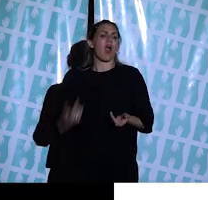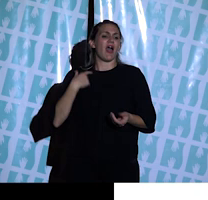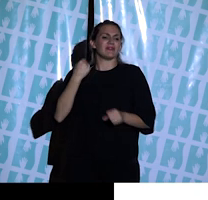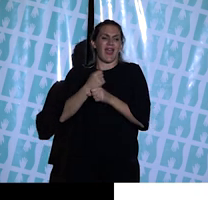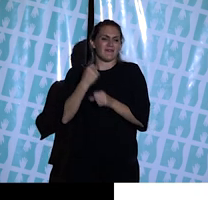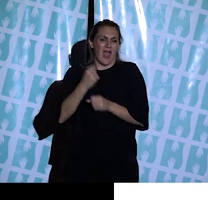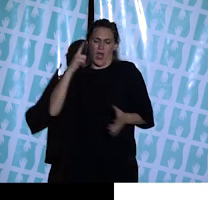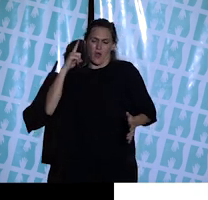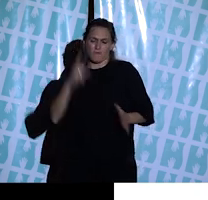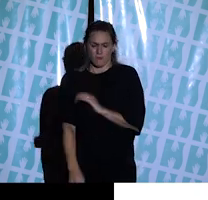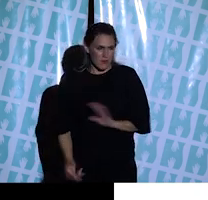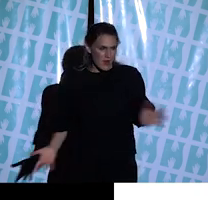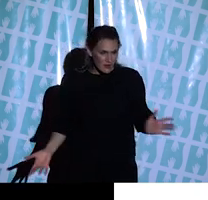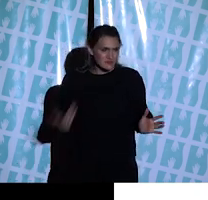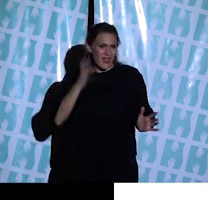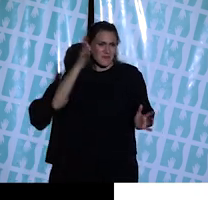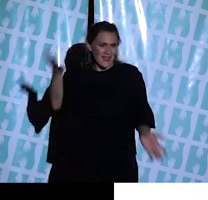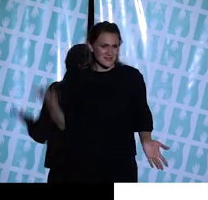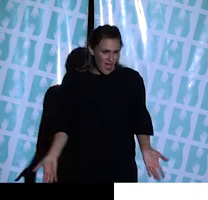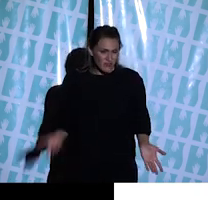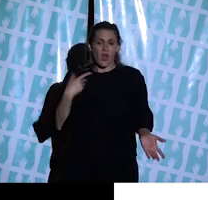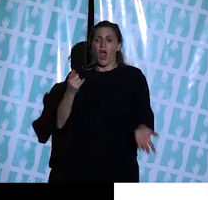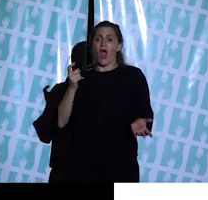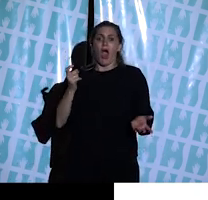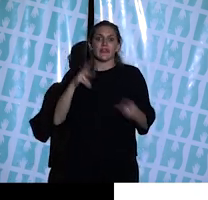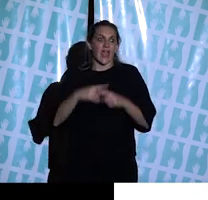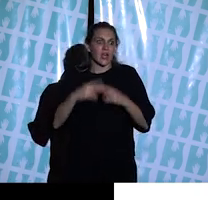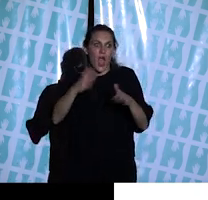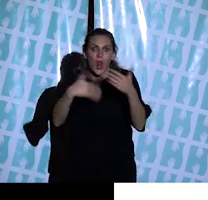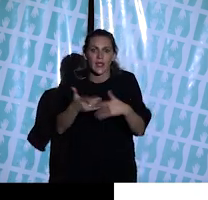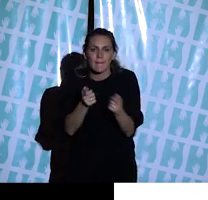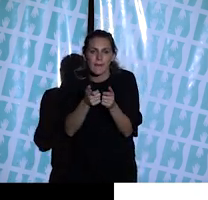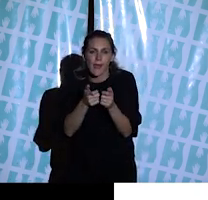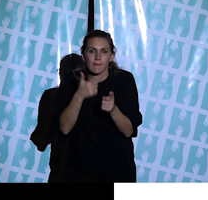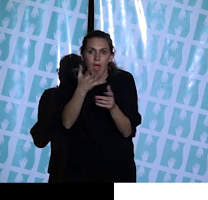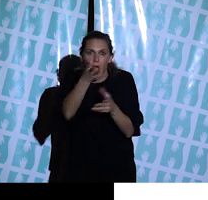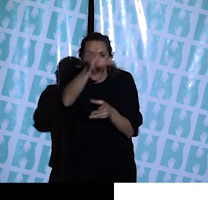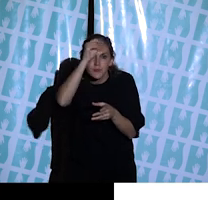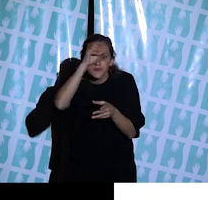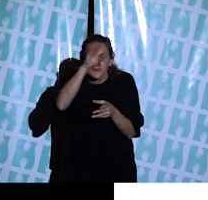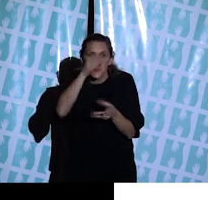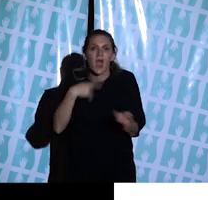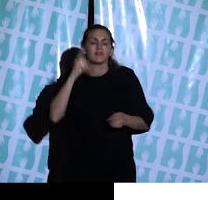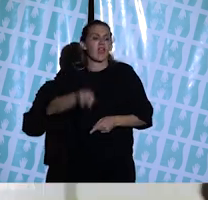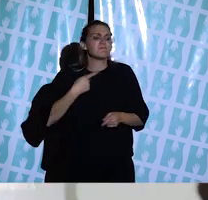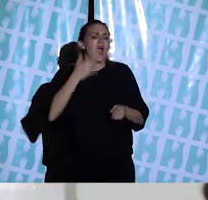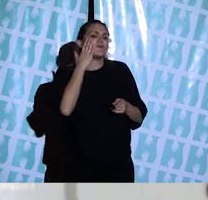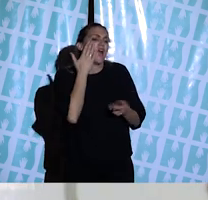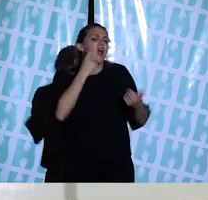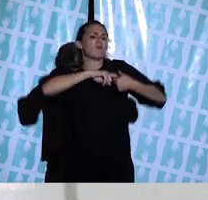trabajo excesivo, consumismo, abuso de las tecnologías, abuso de los videojuegos, abuso de las redes